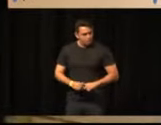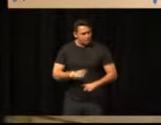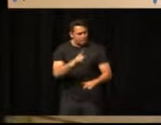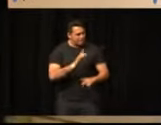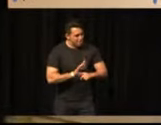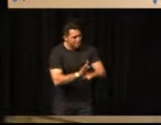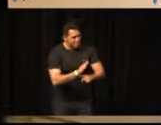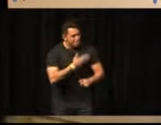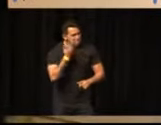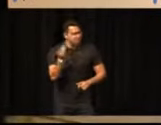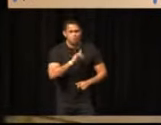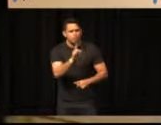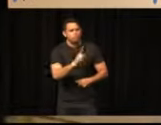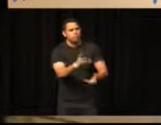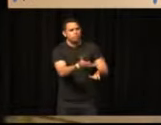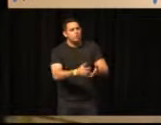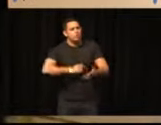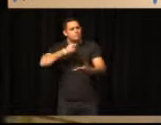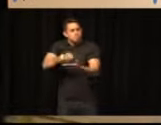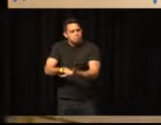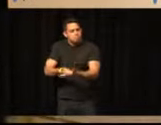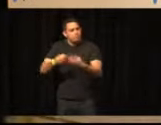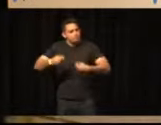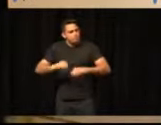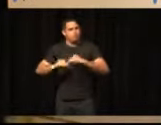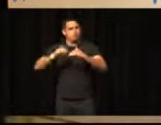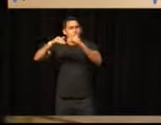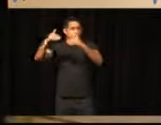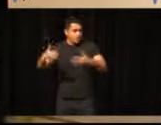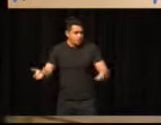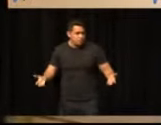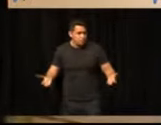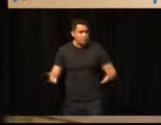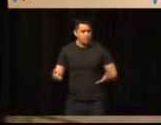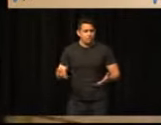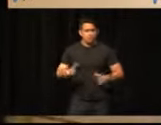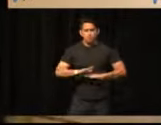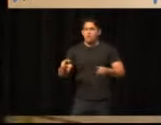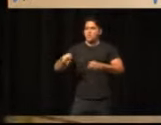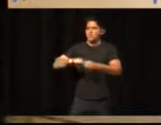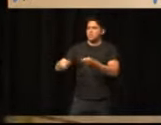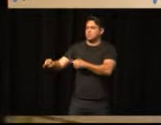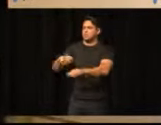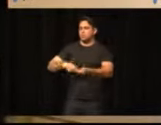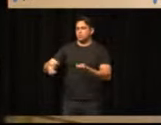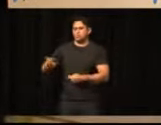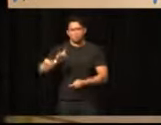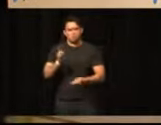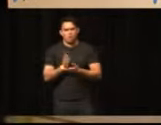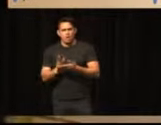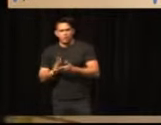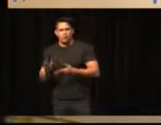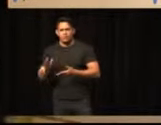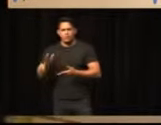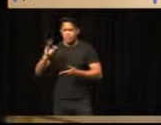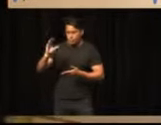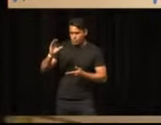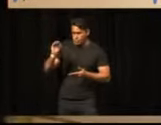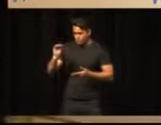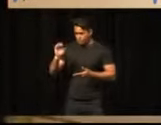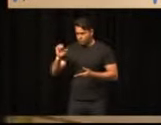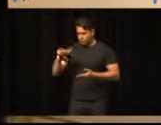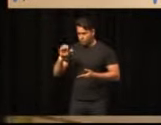de facilitarlo todo? Nosotros queremos que ustedes contribuyan, no solamente hacer negocios. Entonces, esta